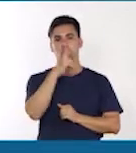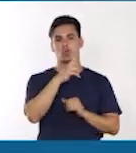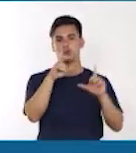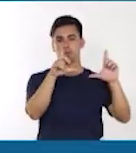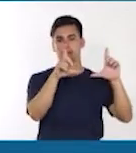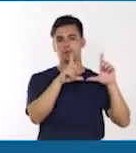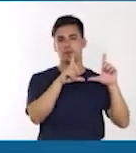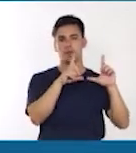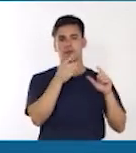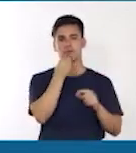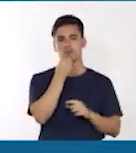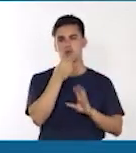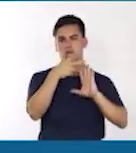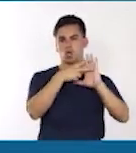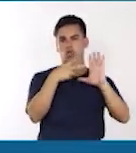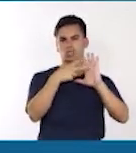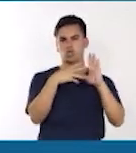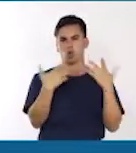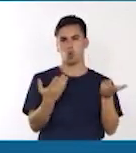Manifiesto Comunista.